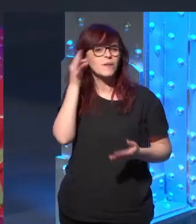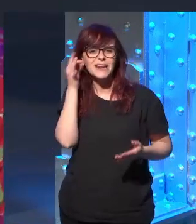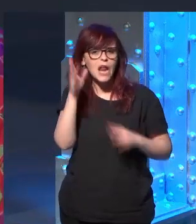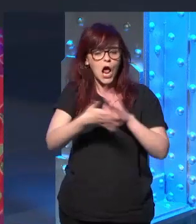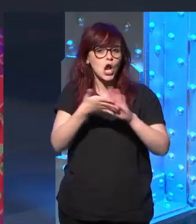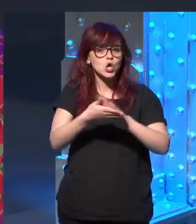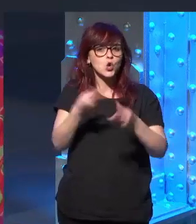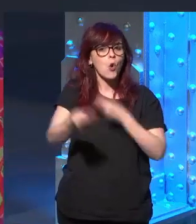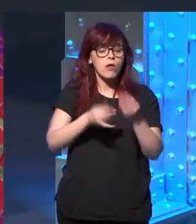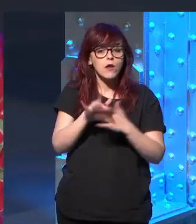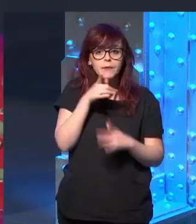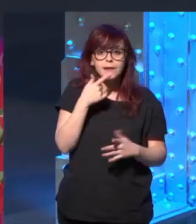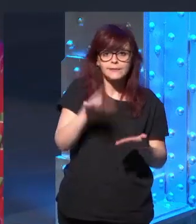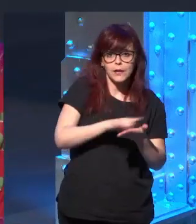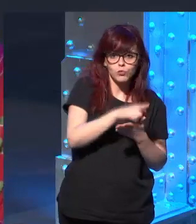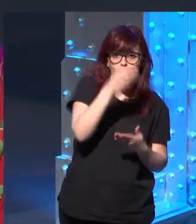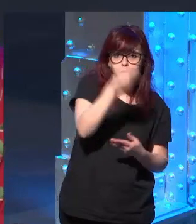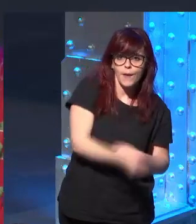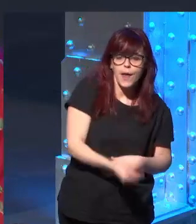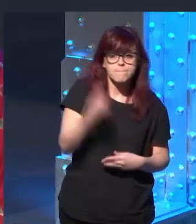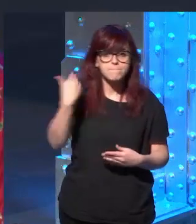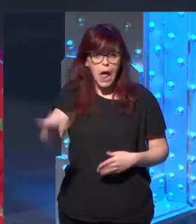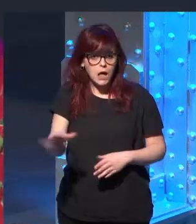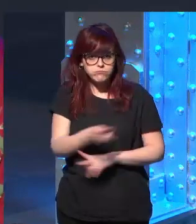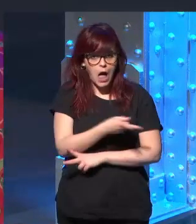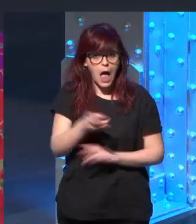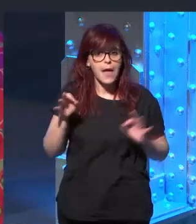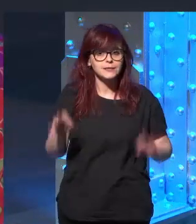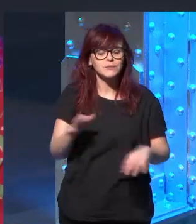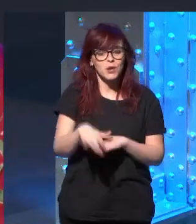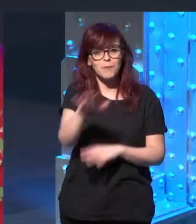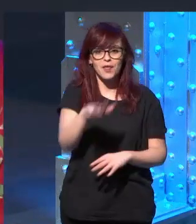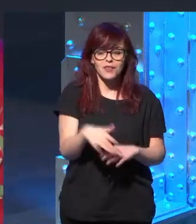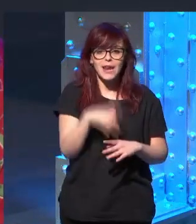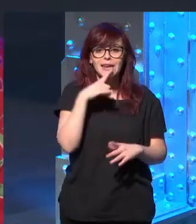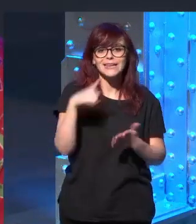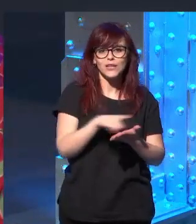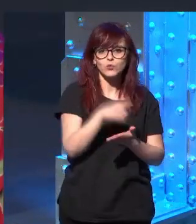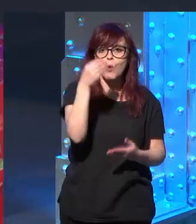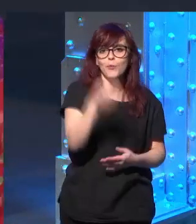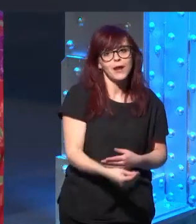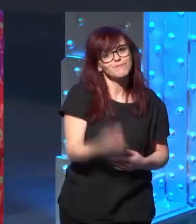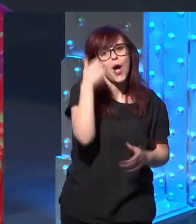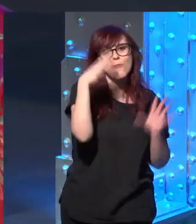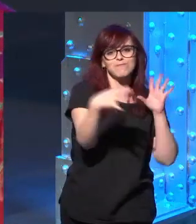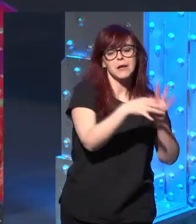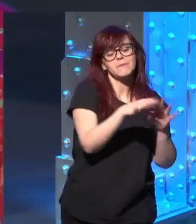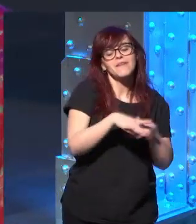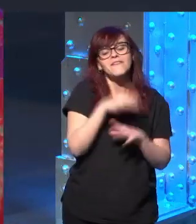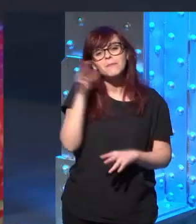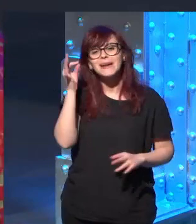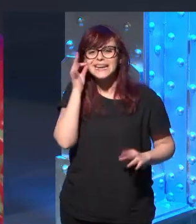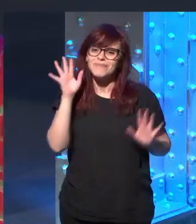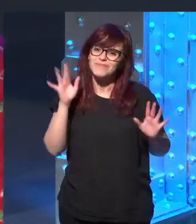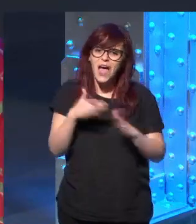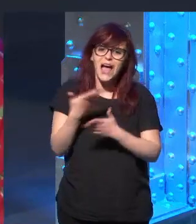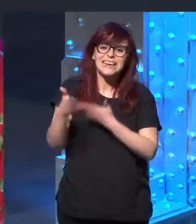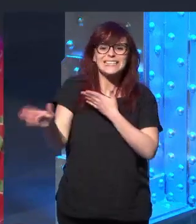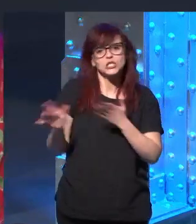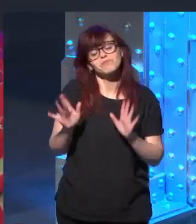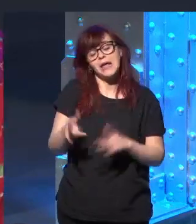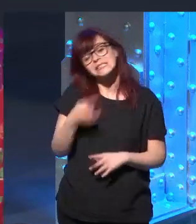Hay literatura buena y literatura mala. El problema es que la literatura buena siempre es la que escriben los hombres. La femenina automáticamente es la que